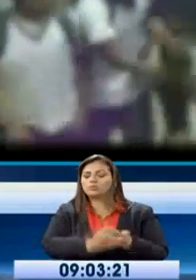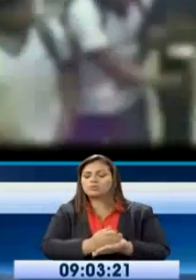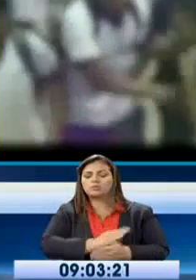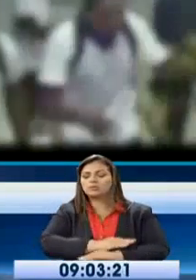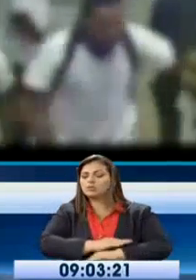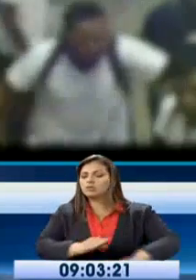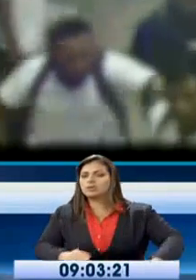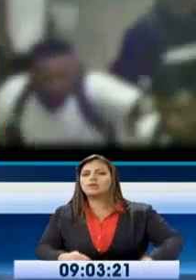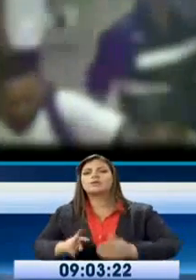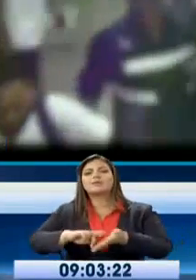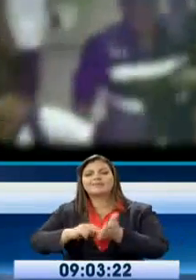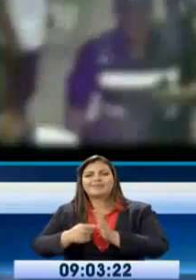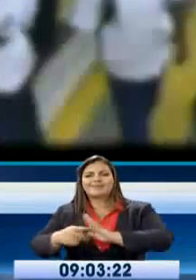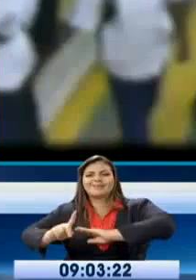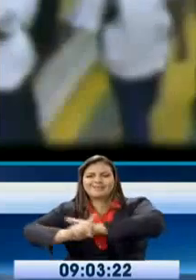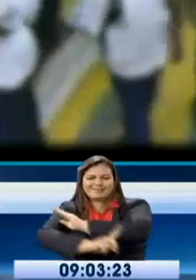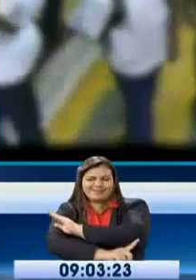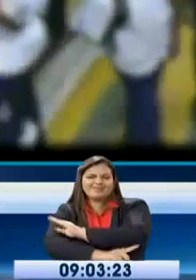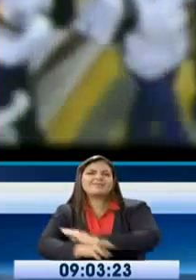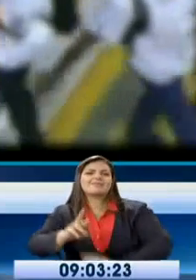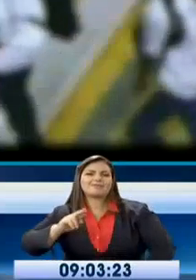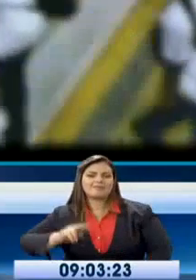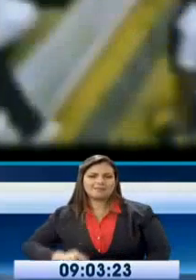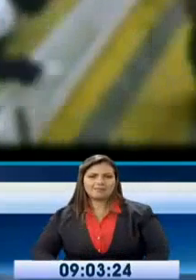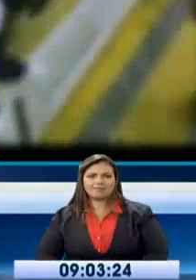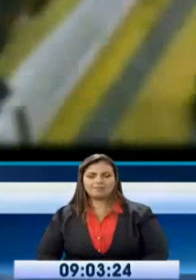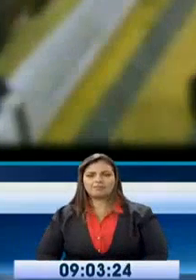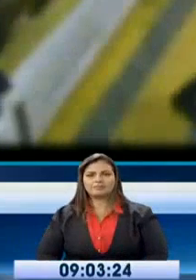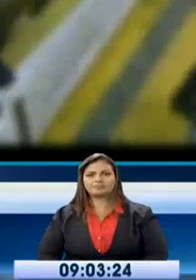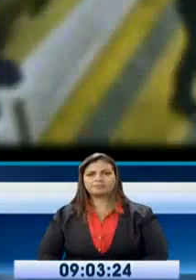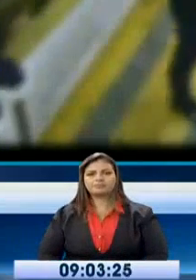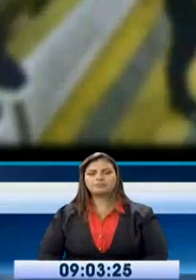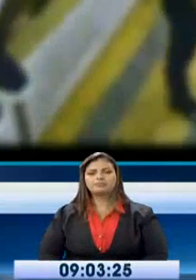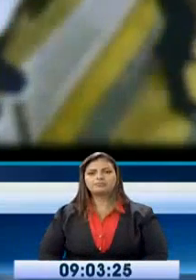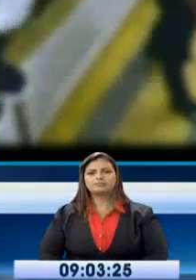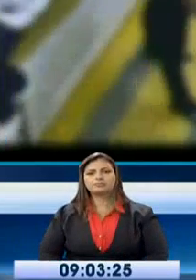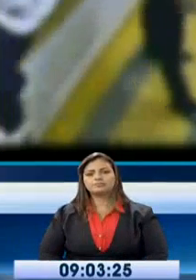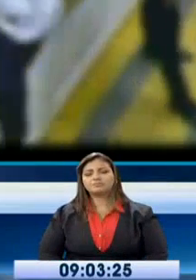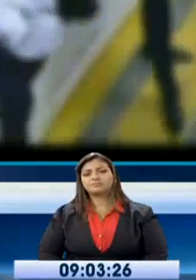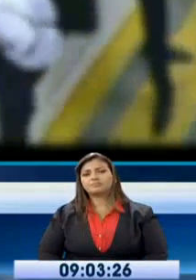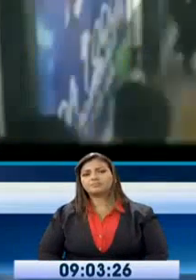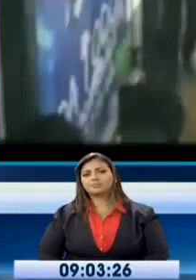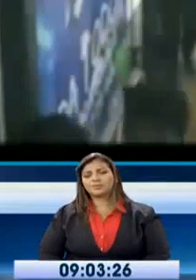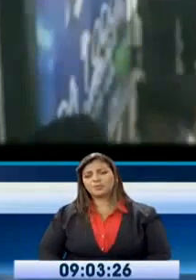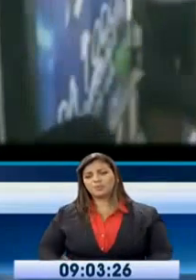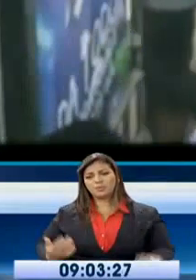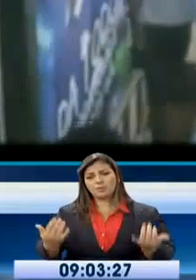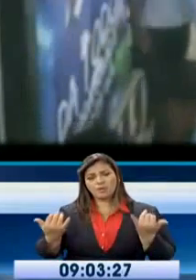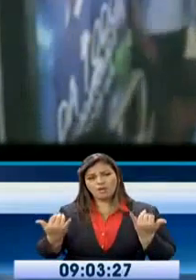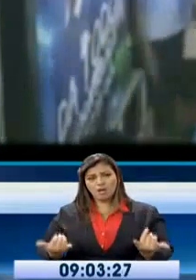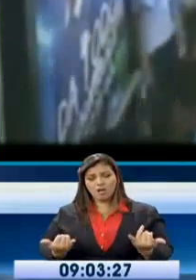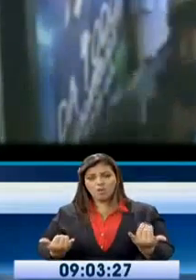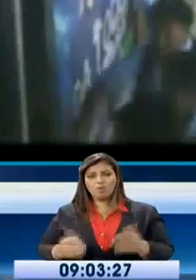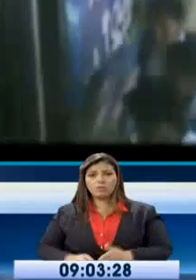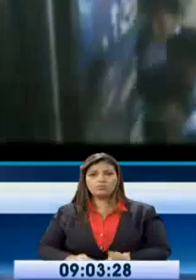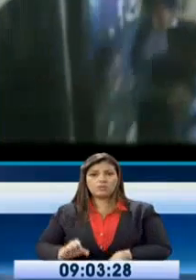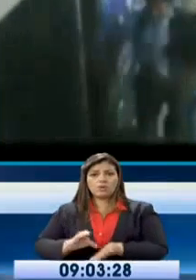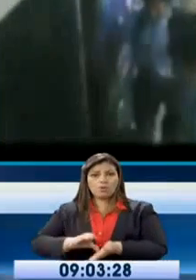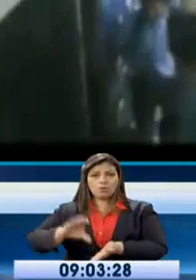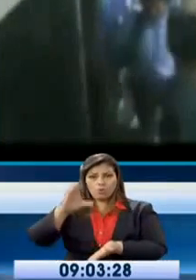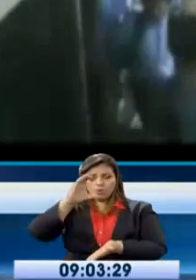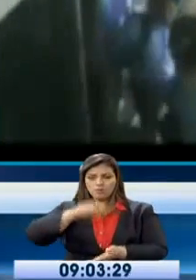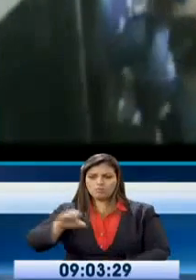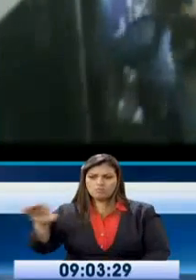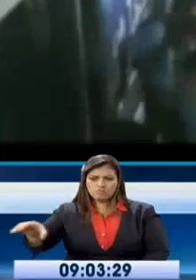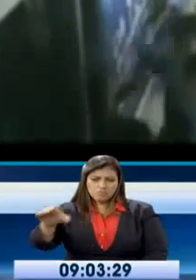colegio? Claro, sí, pero lo que pasa es que eso viene de colegio también. Ahorita tantas cosas en los colegios. Hay rectores que me contaron por